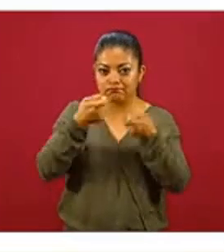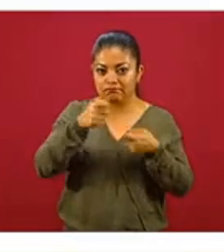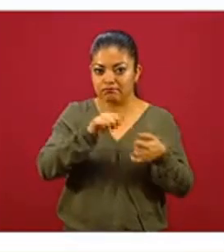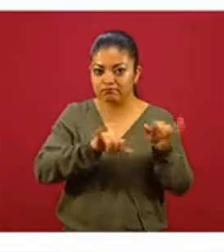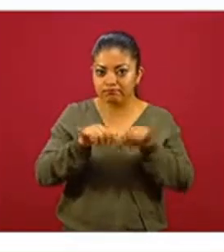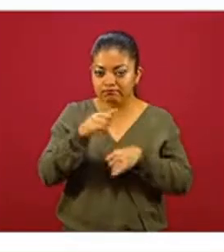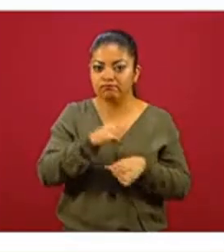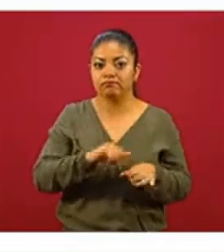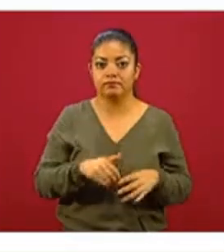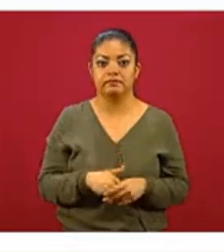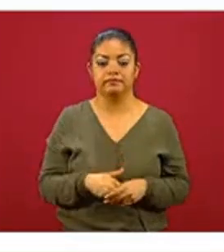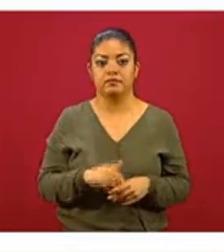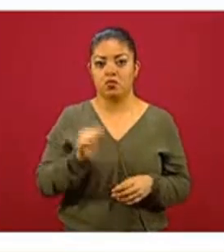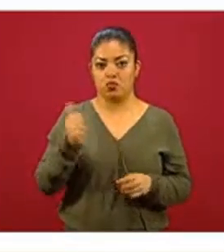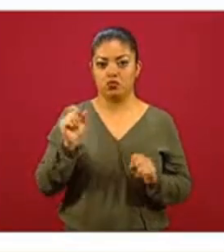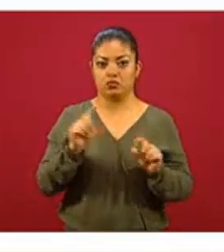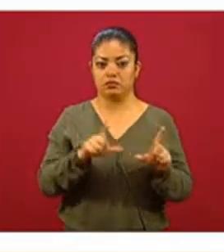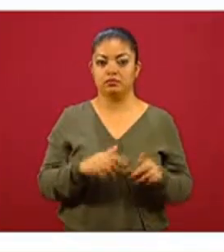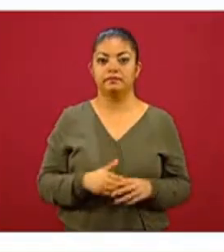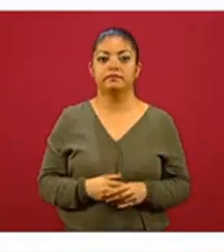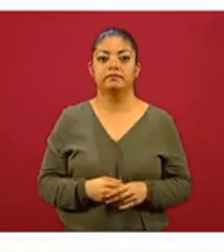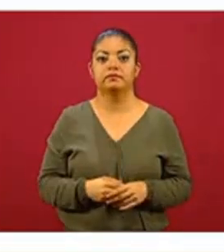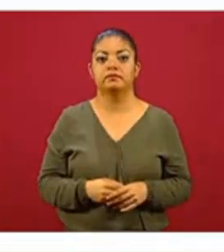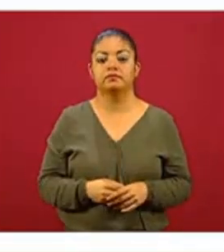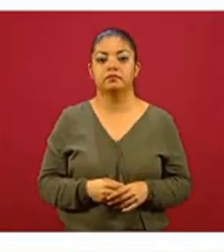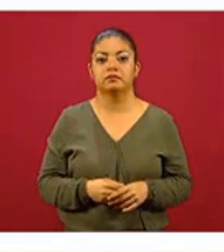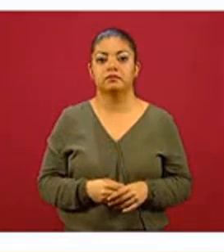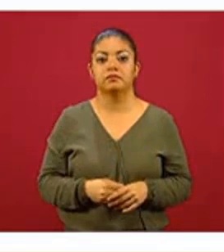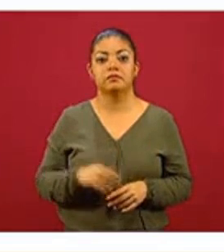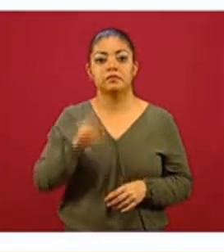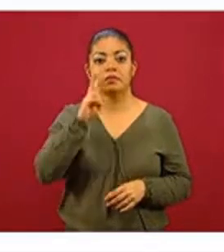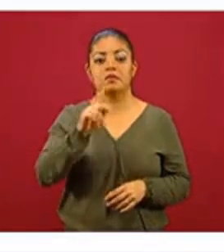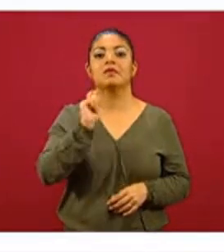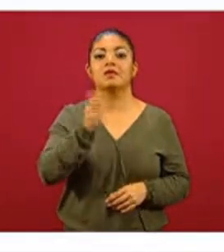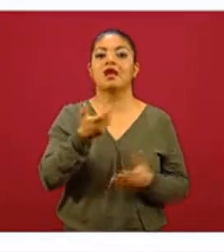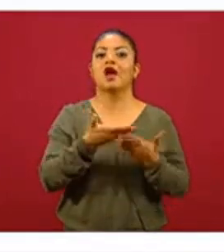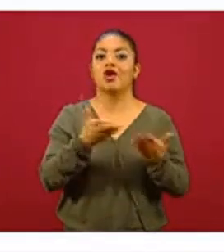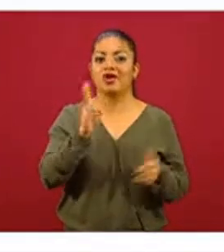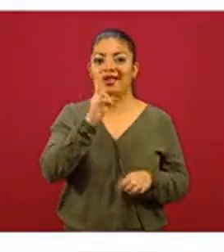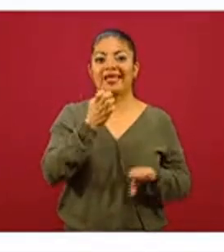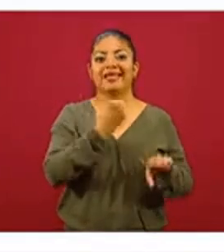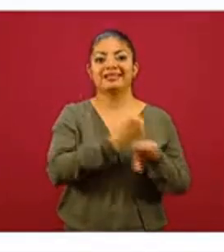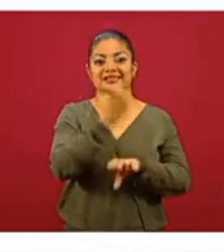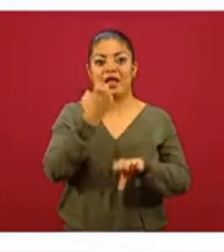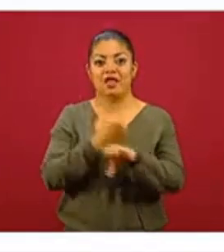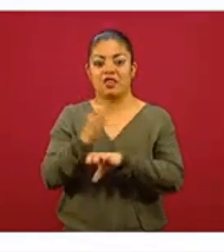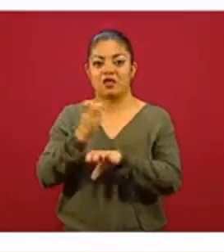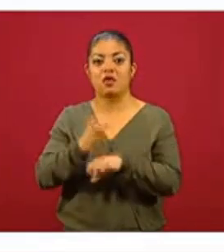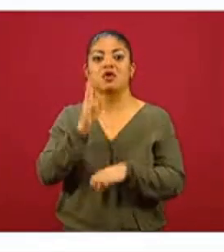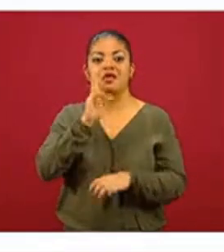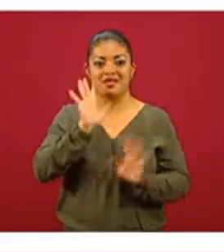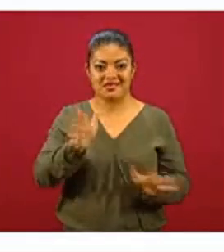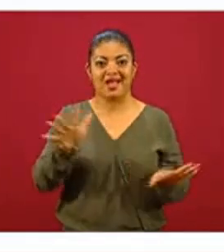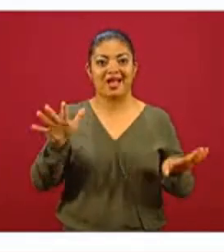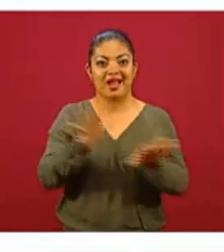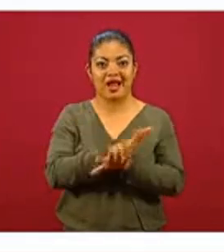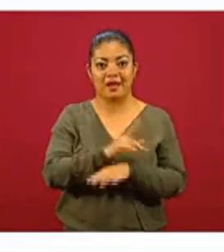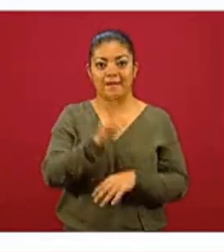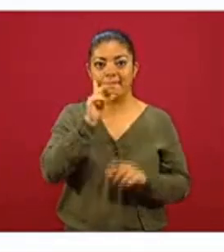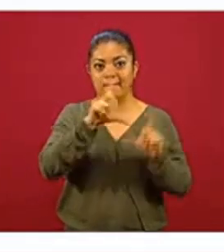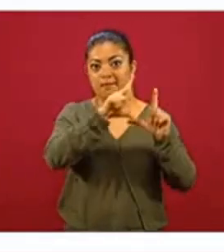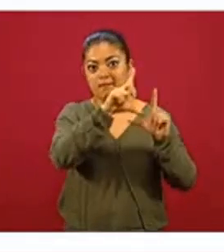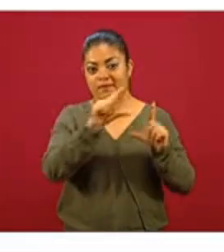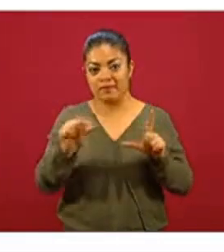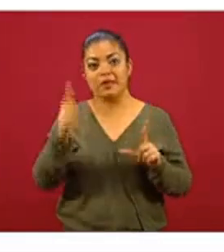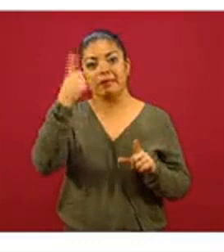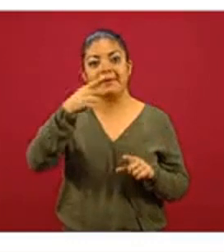identificadas. La siguiente. Lo vemos por entidad federativa, la distribución. Hemos cambiado la escala de la gráfica para